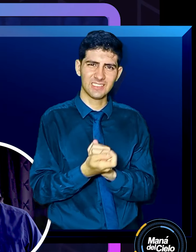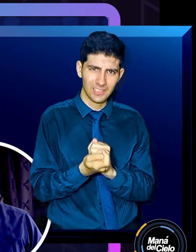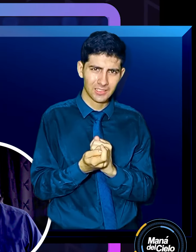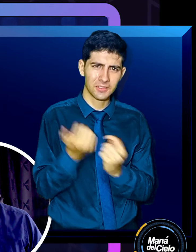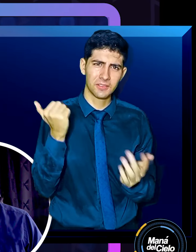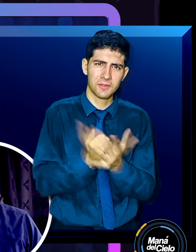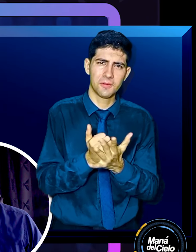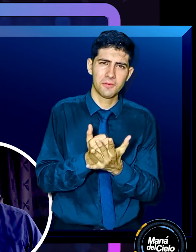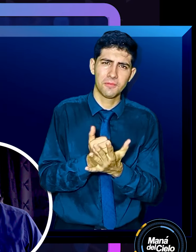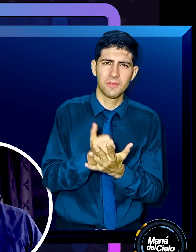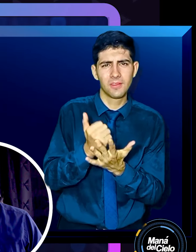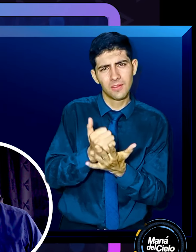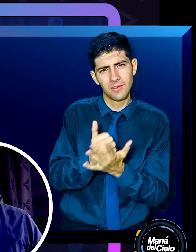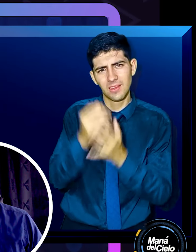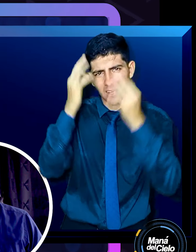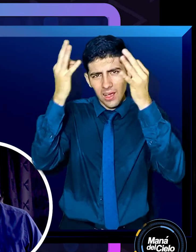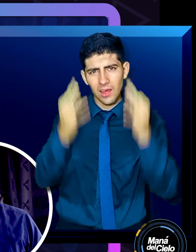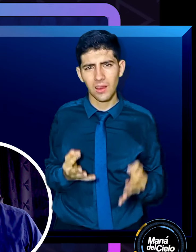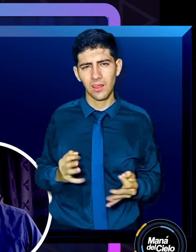Créemelo.